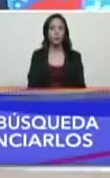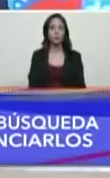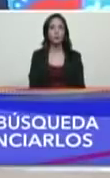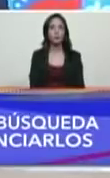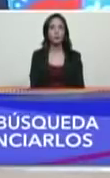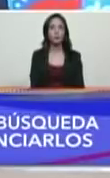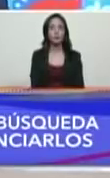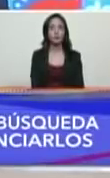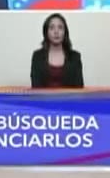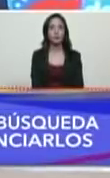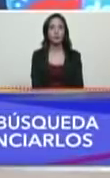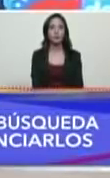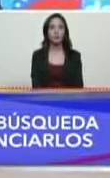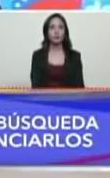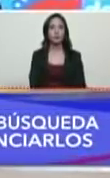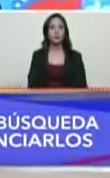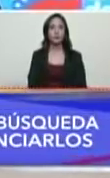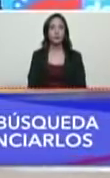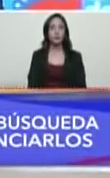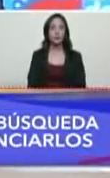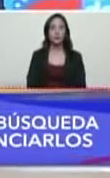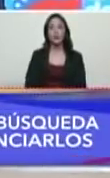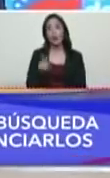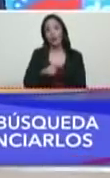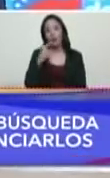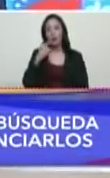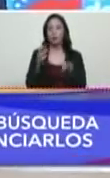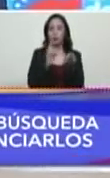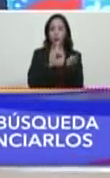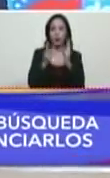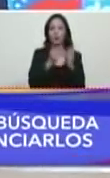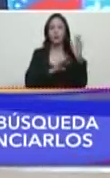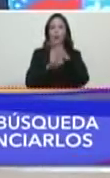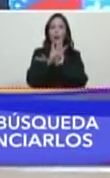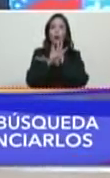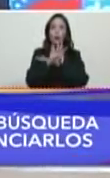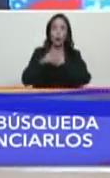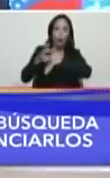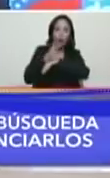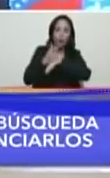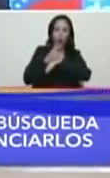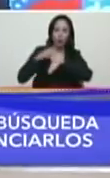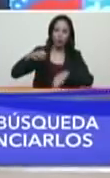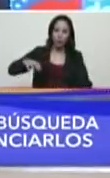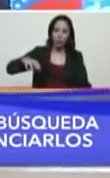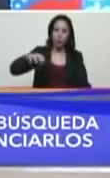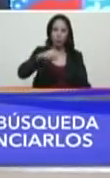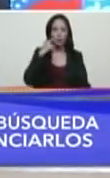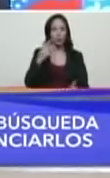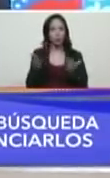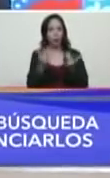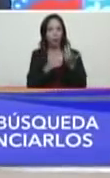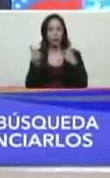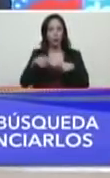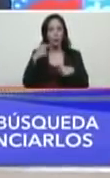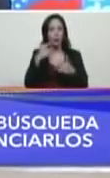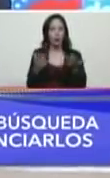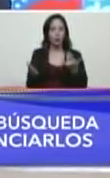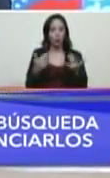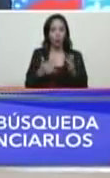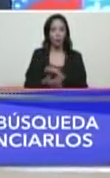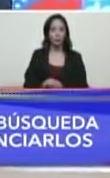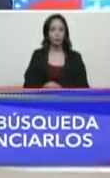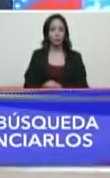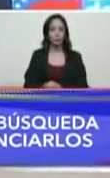Pero también yo tengo las mejores relaciones con los 4 gobernadores restantes, que son gobernadores de la oposición y